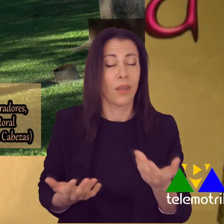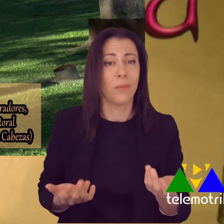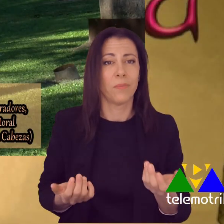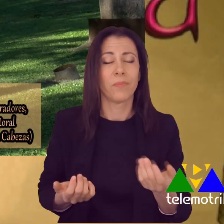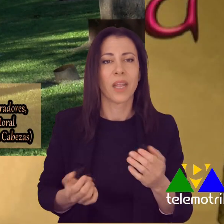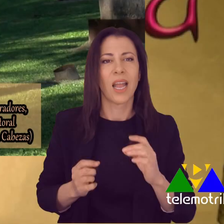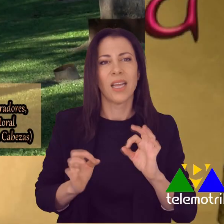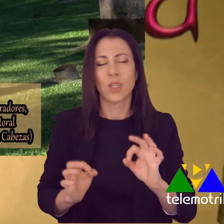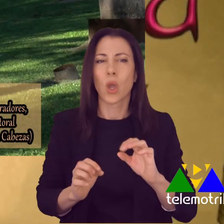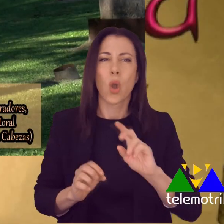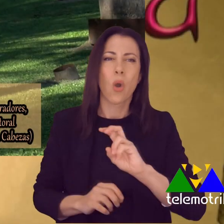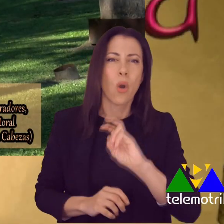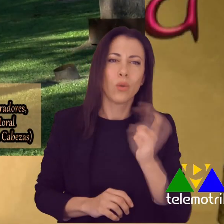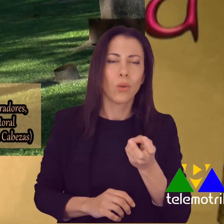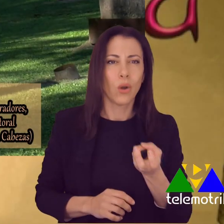era otra